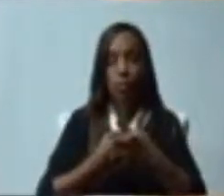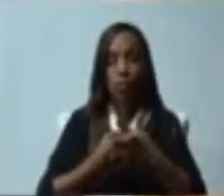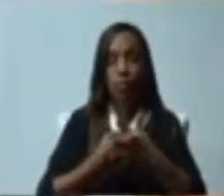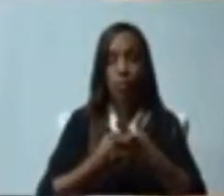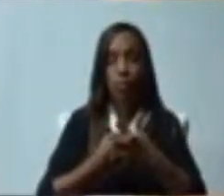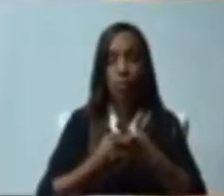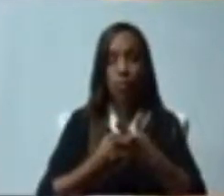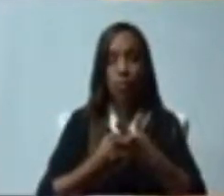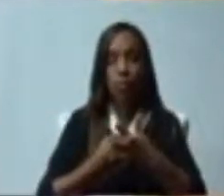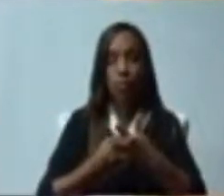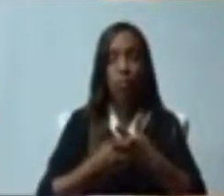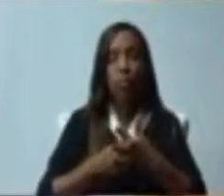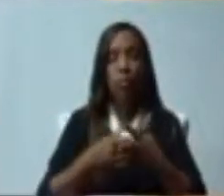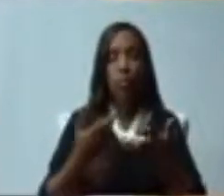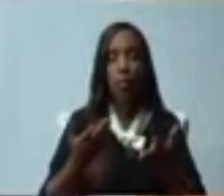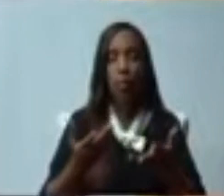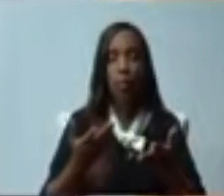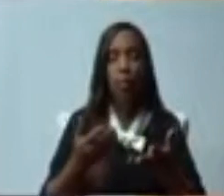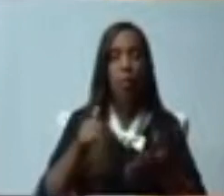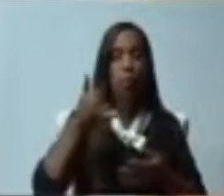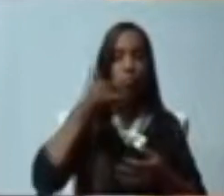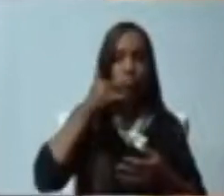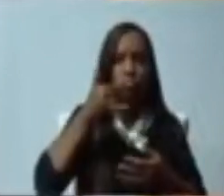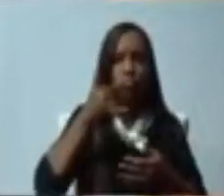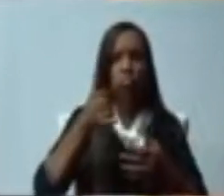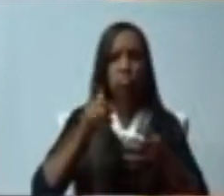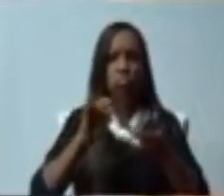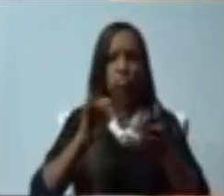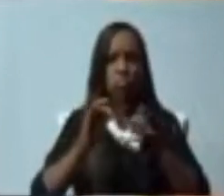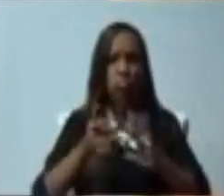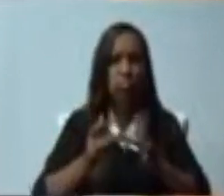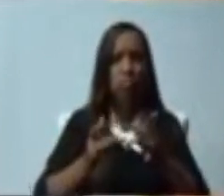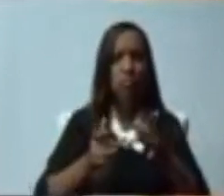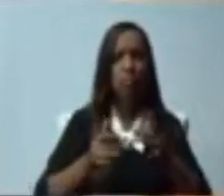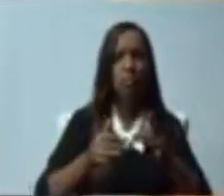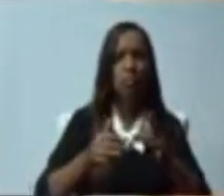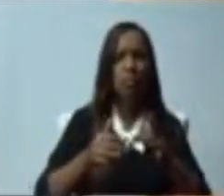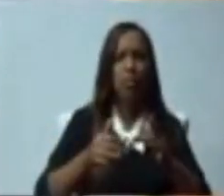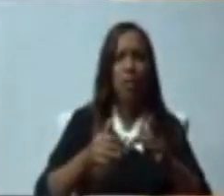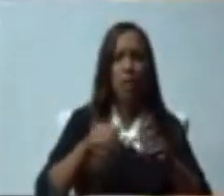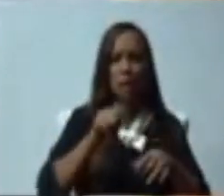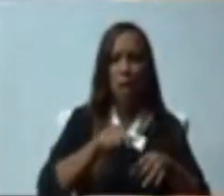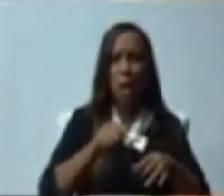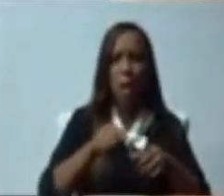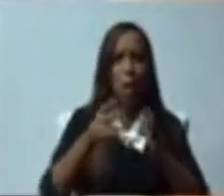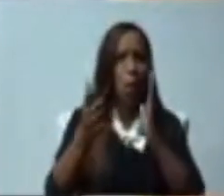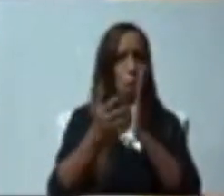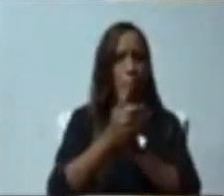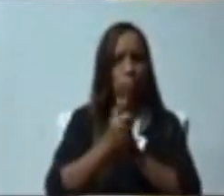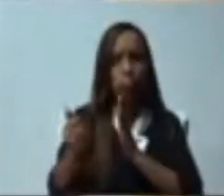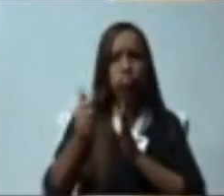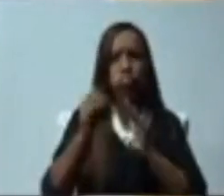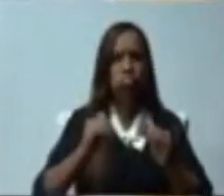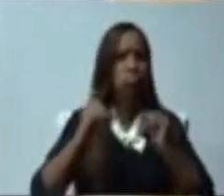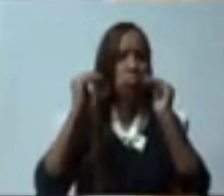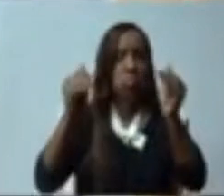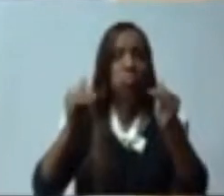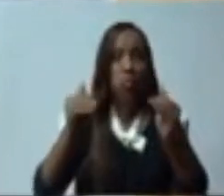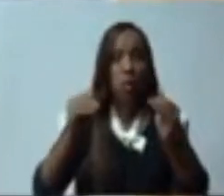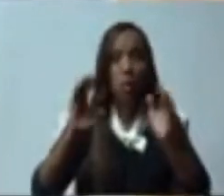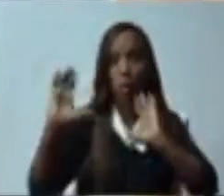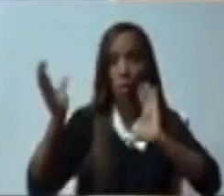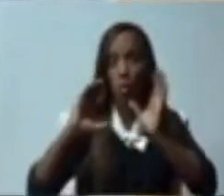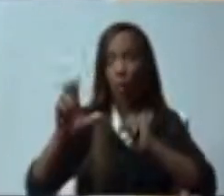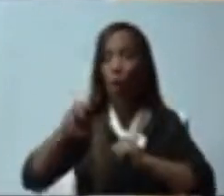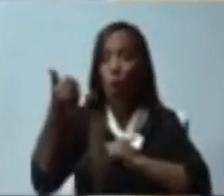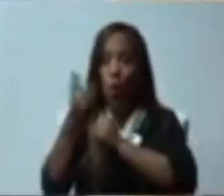Codetel estaba obligado a invertir el 25% de su ganancia en el país. Y